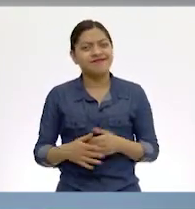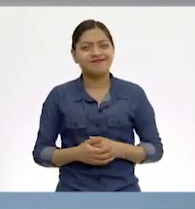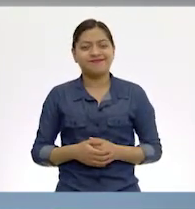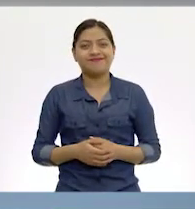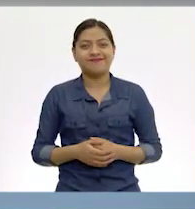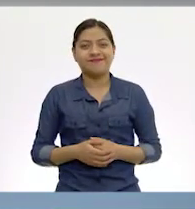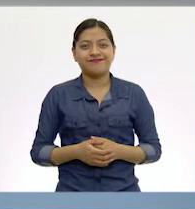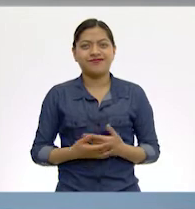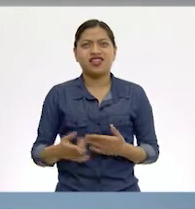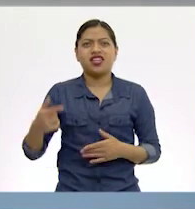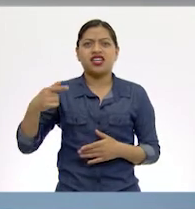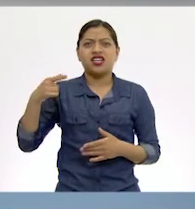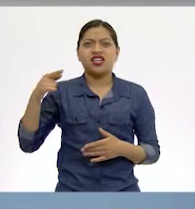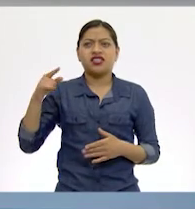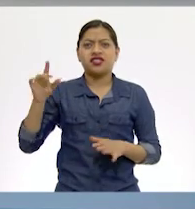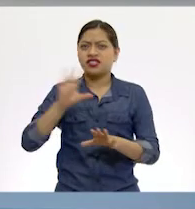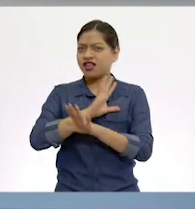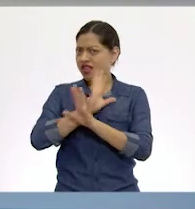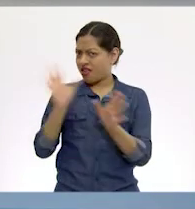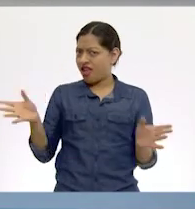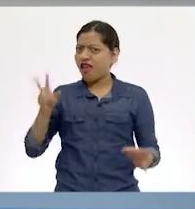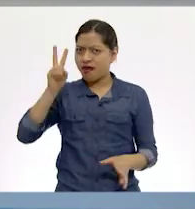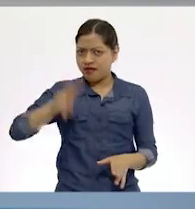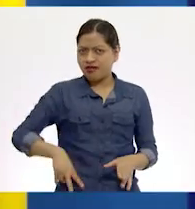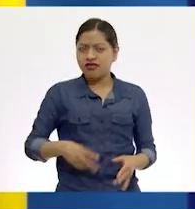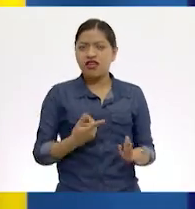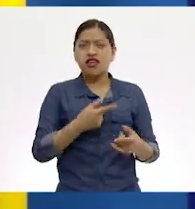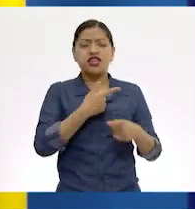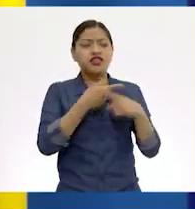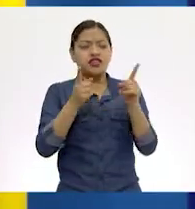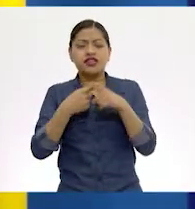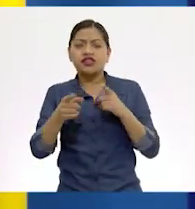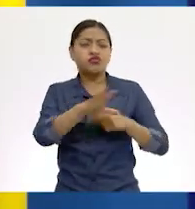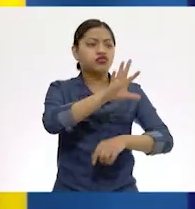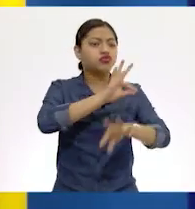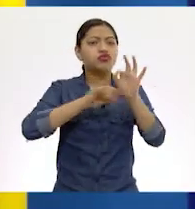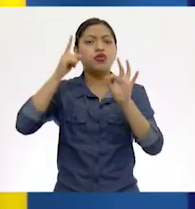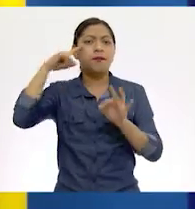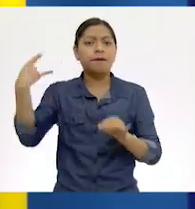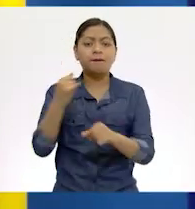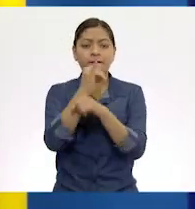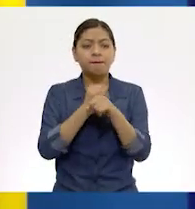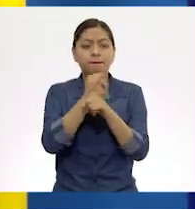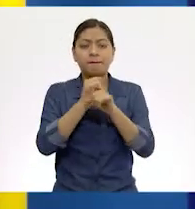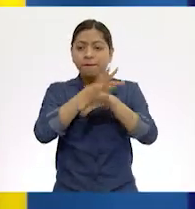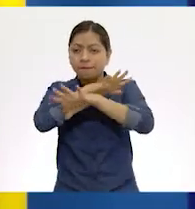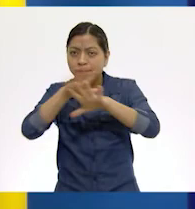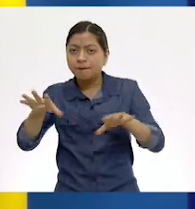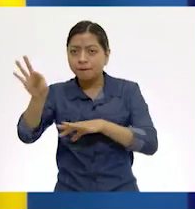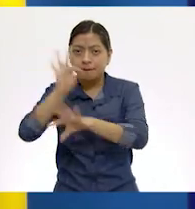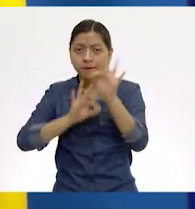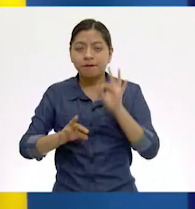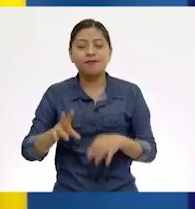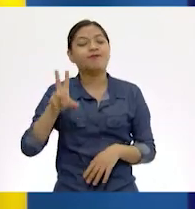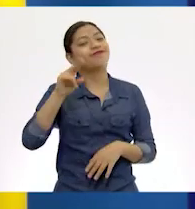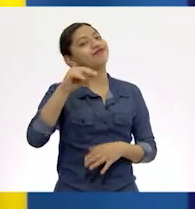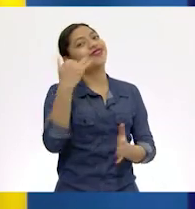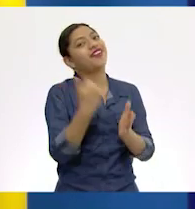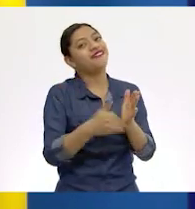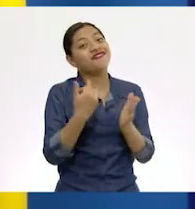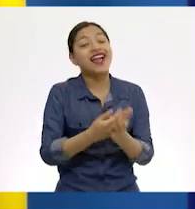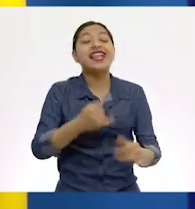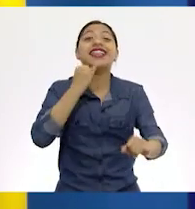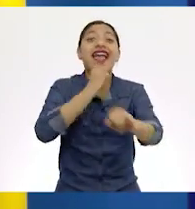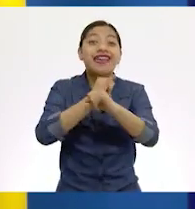Creo que ya mencionamos todas las fuentes de información. Creo que Tom se olvidó que también en internet